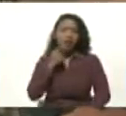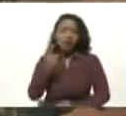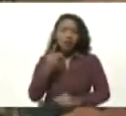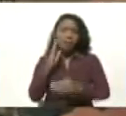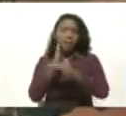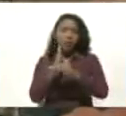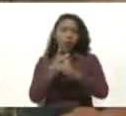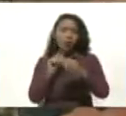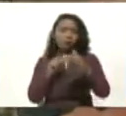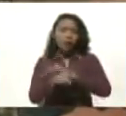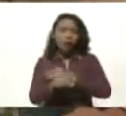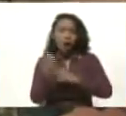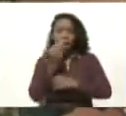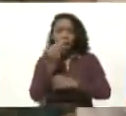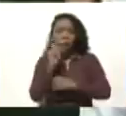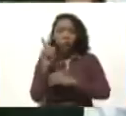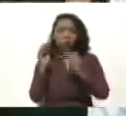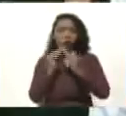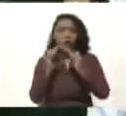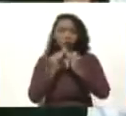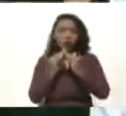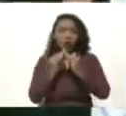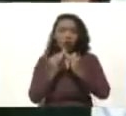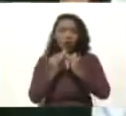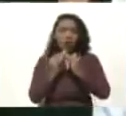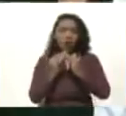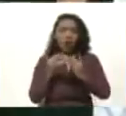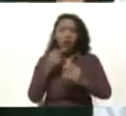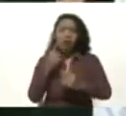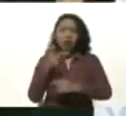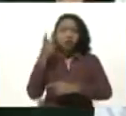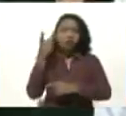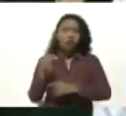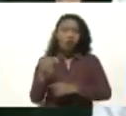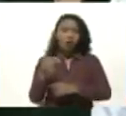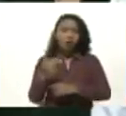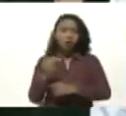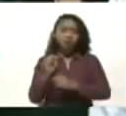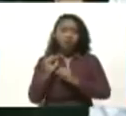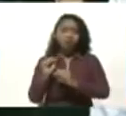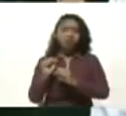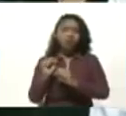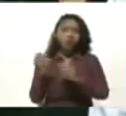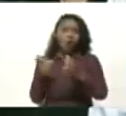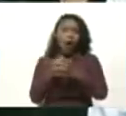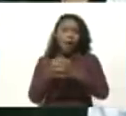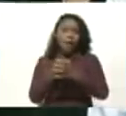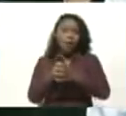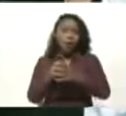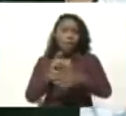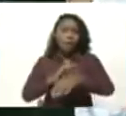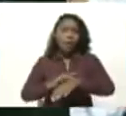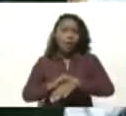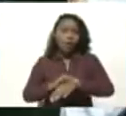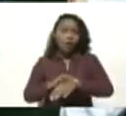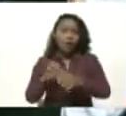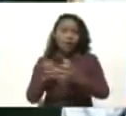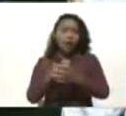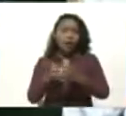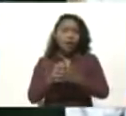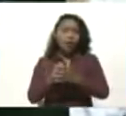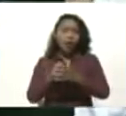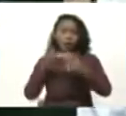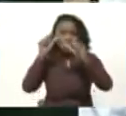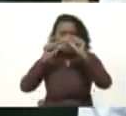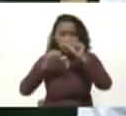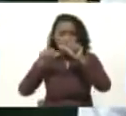Le impedían que entrara la comida a su casa, que le impedían que entrara su equipo médico, el equipo médico a revisarlo y a